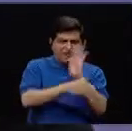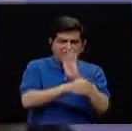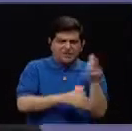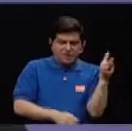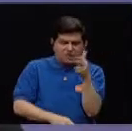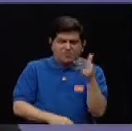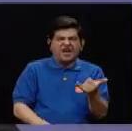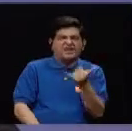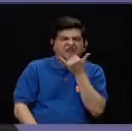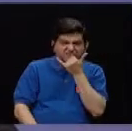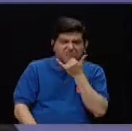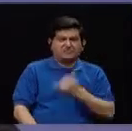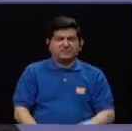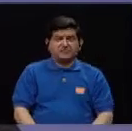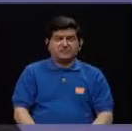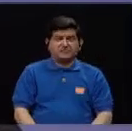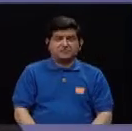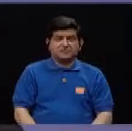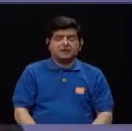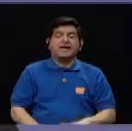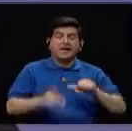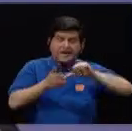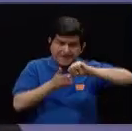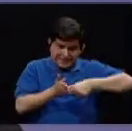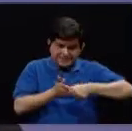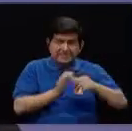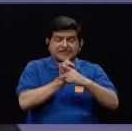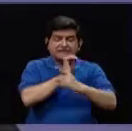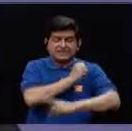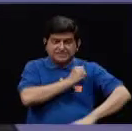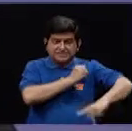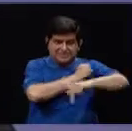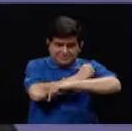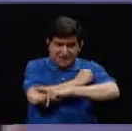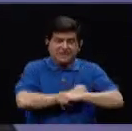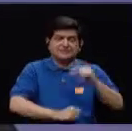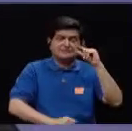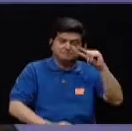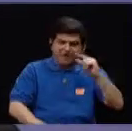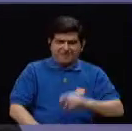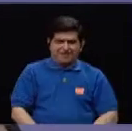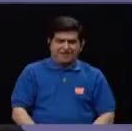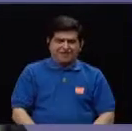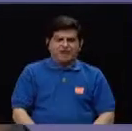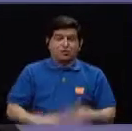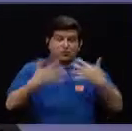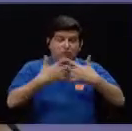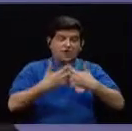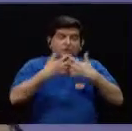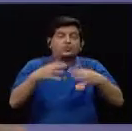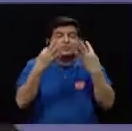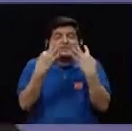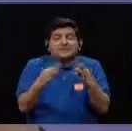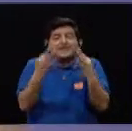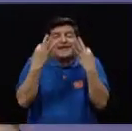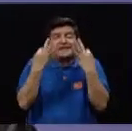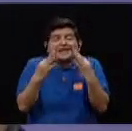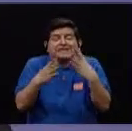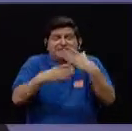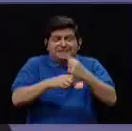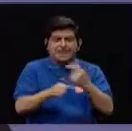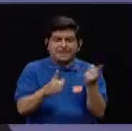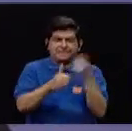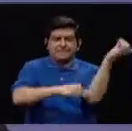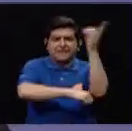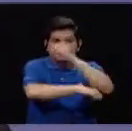todo y las fallas, porque somos, como insisto, es un país pequeño y se está haciendo industria, pero se estaba haciendo, y